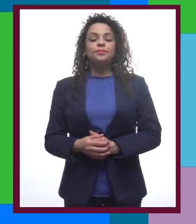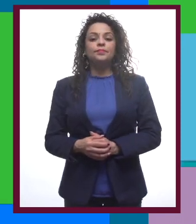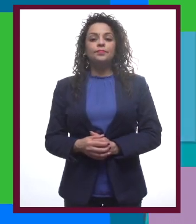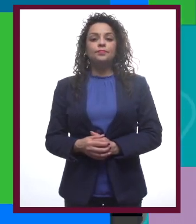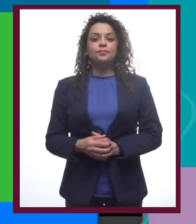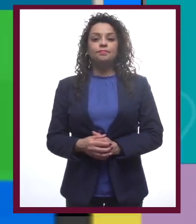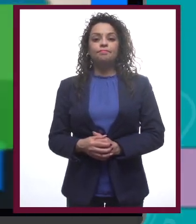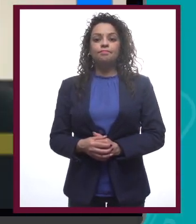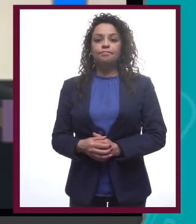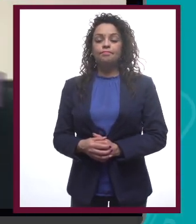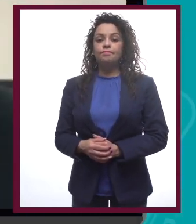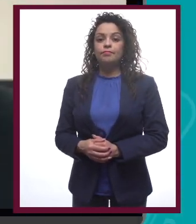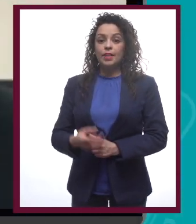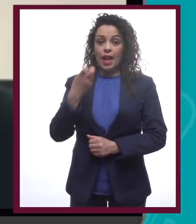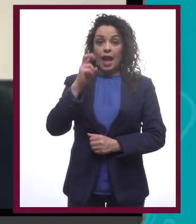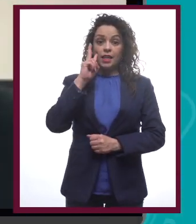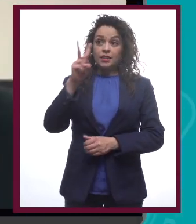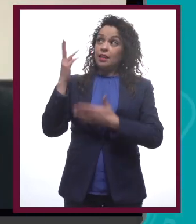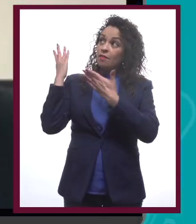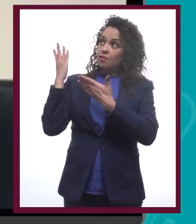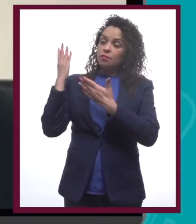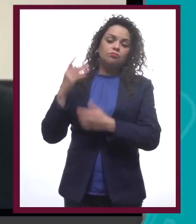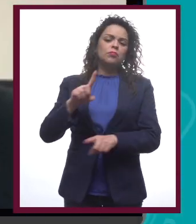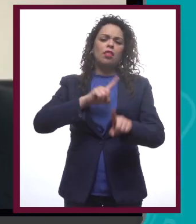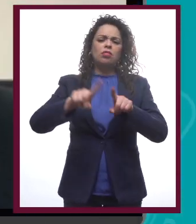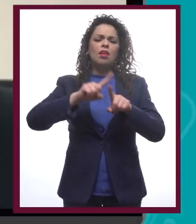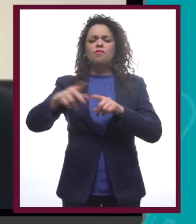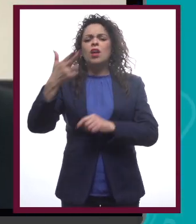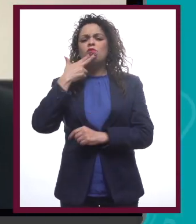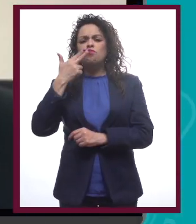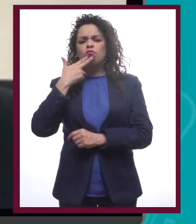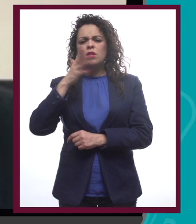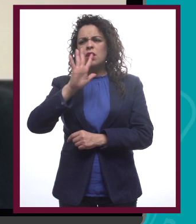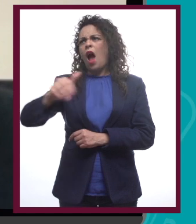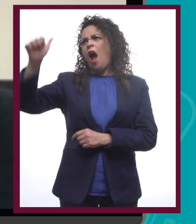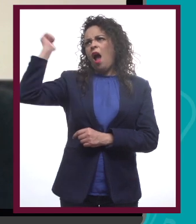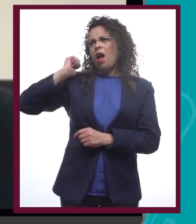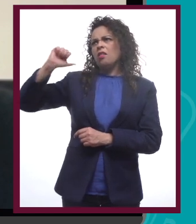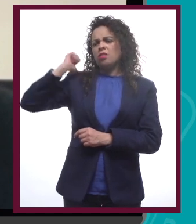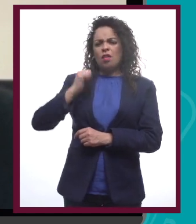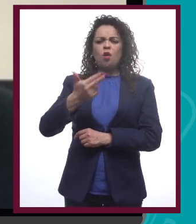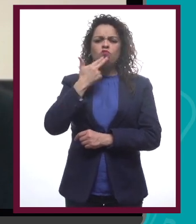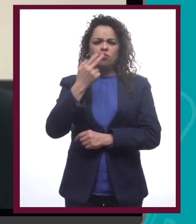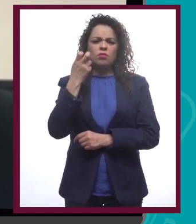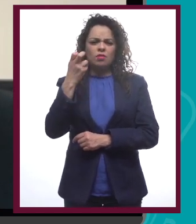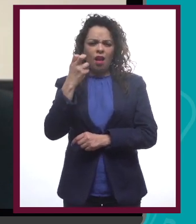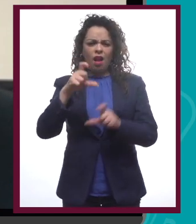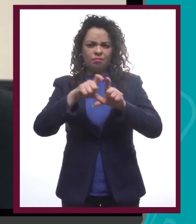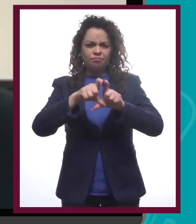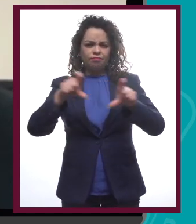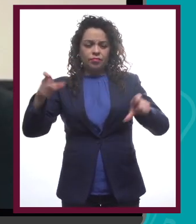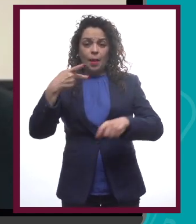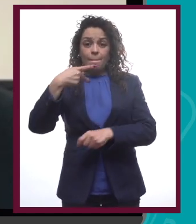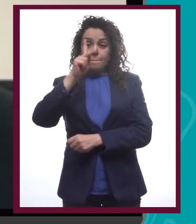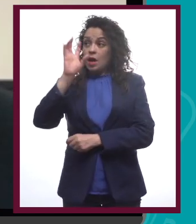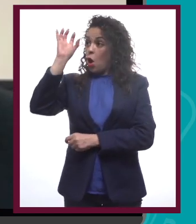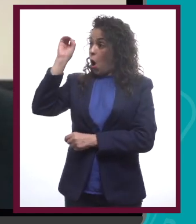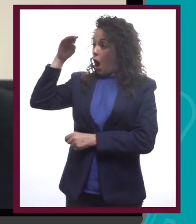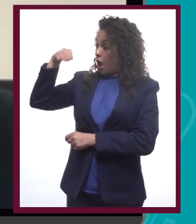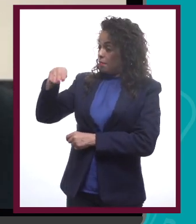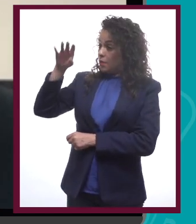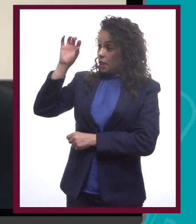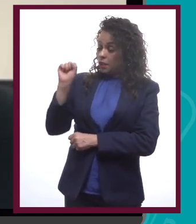Es un término que tiene muchos usos y se ha usado antiguamente, pero